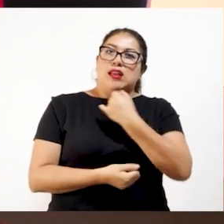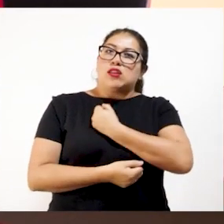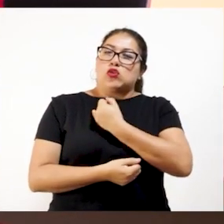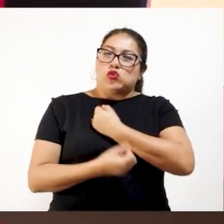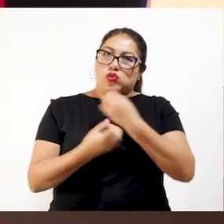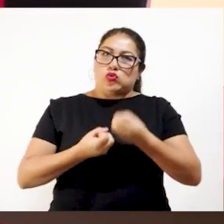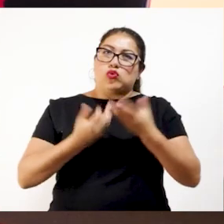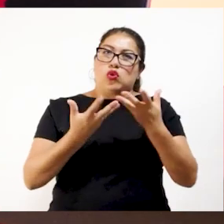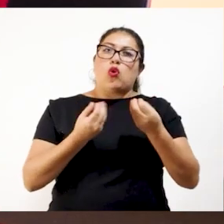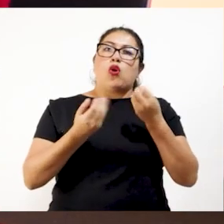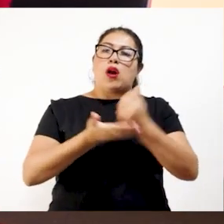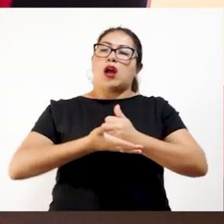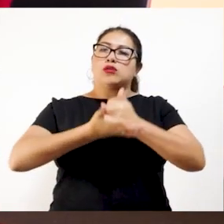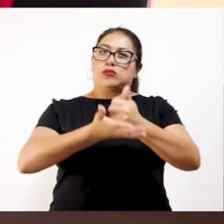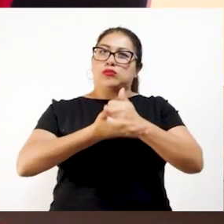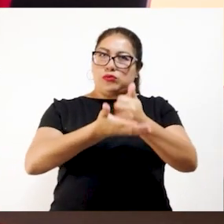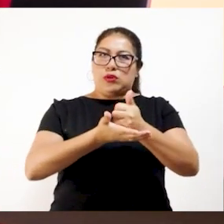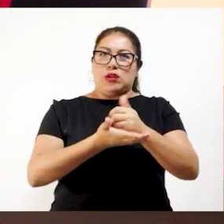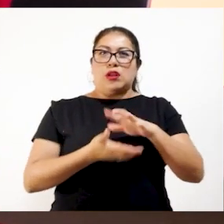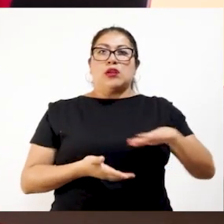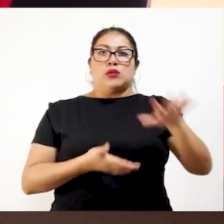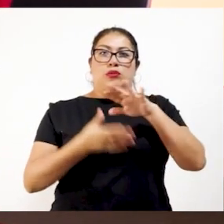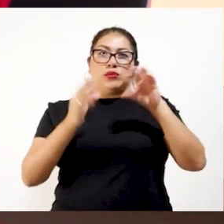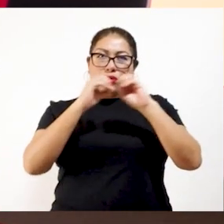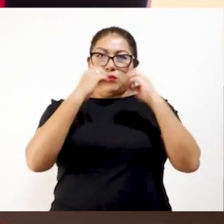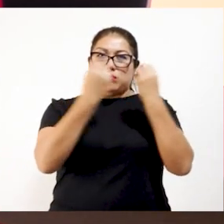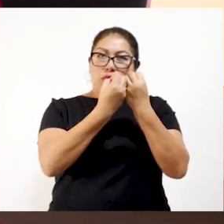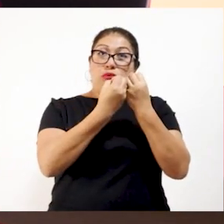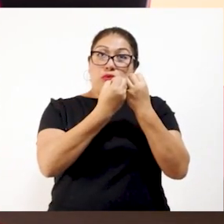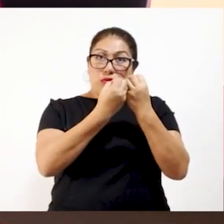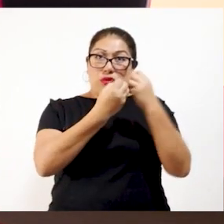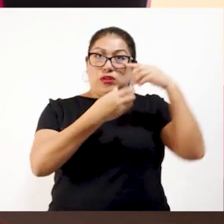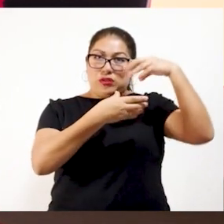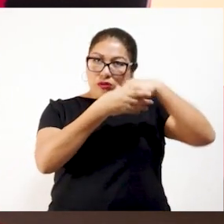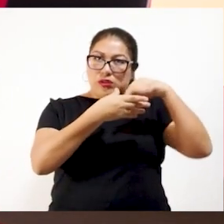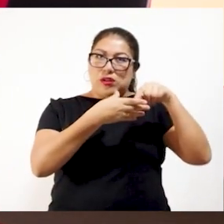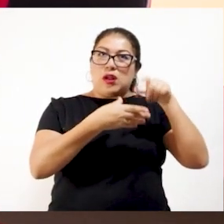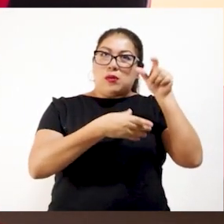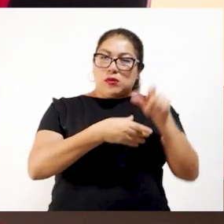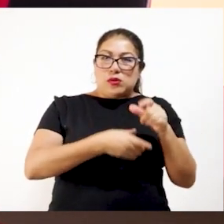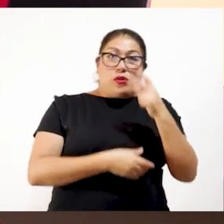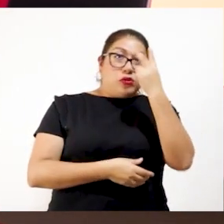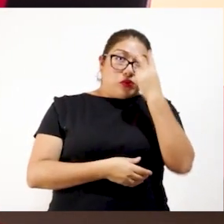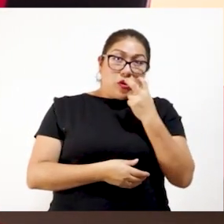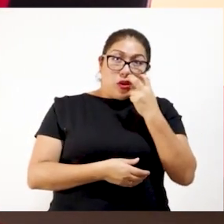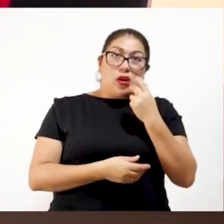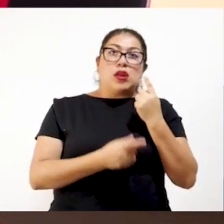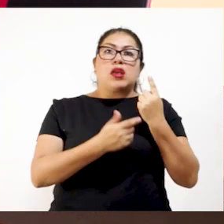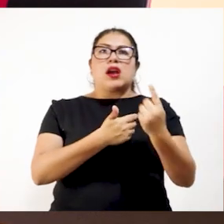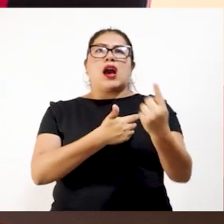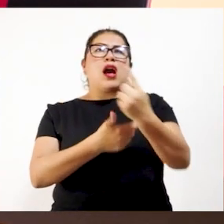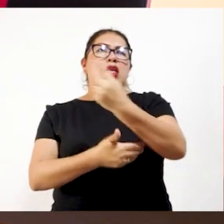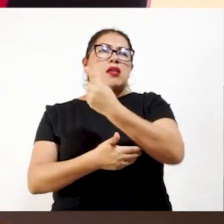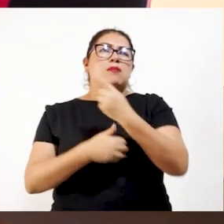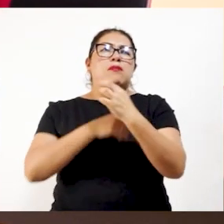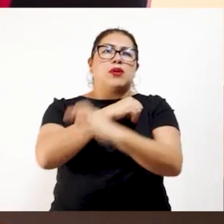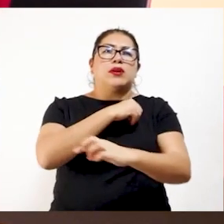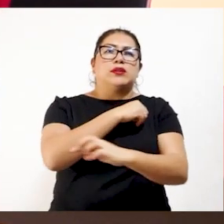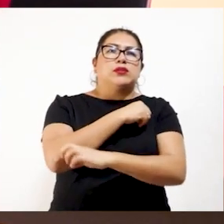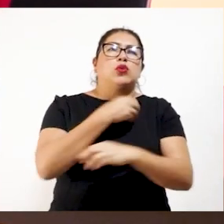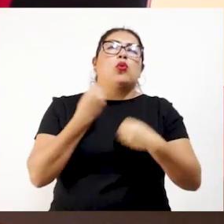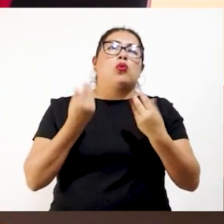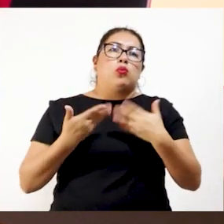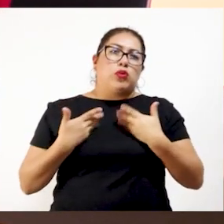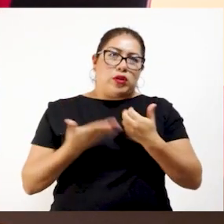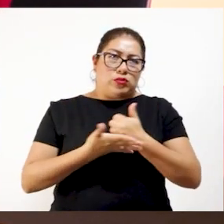fortalecimiento institucional. Es decir, cómo ayudamos a que las organizaciones que representan a las personas ciegas en cada uno de los países